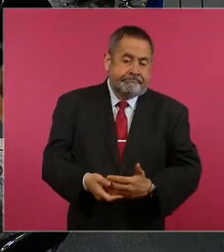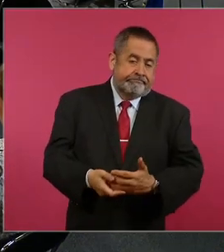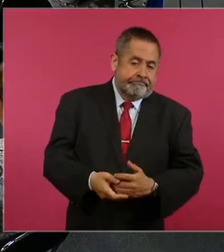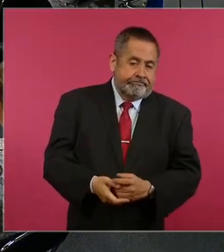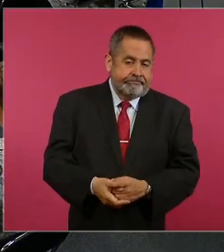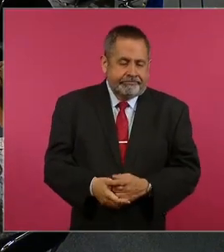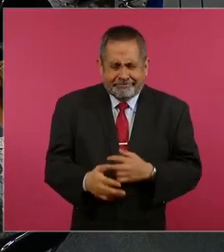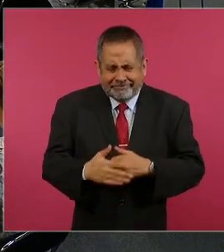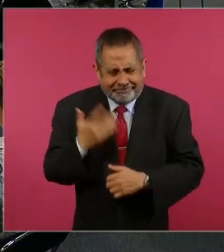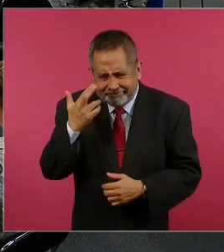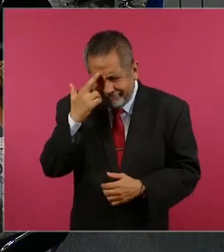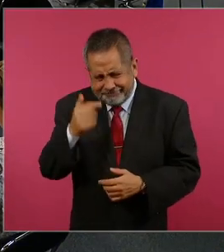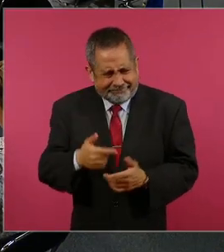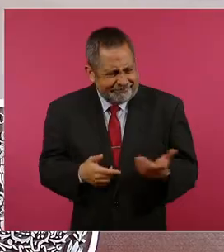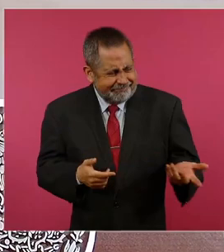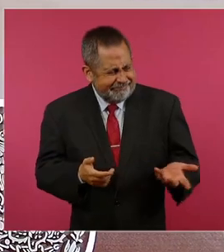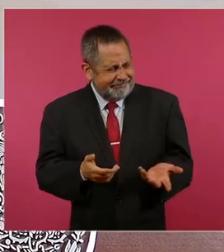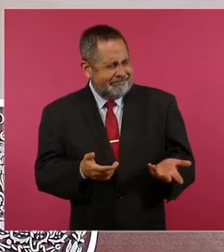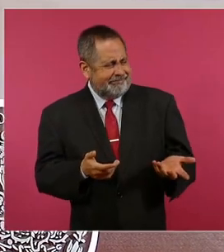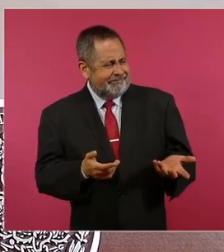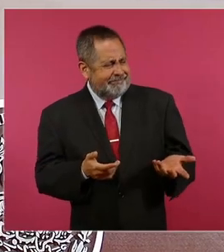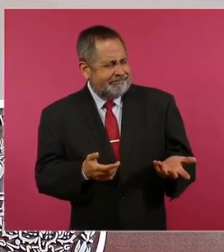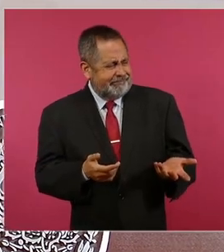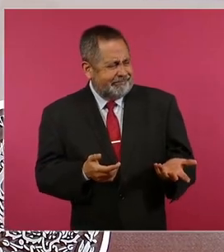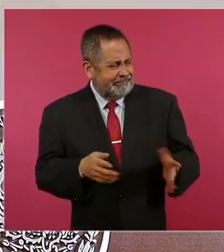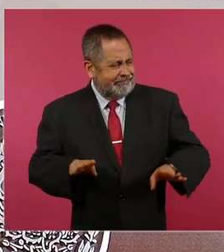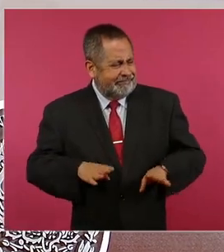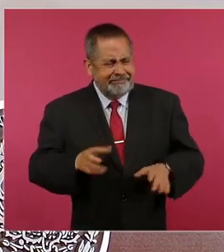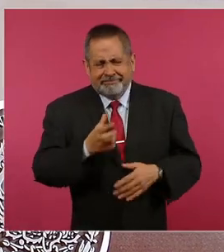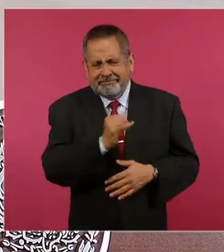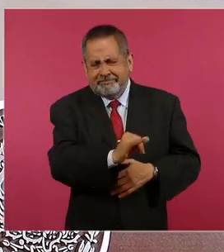Entonces, ¿por qué esa actitud?